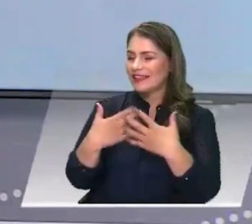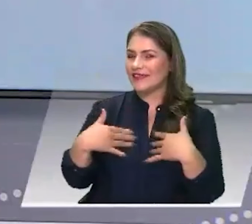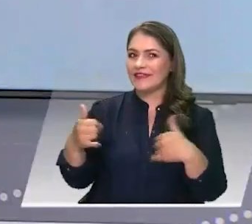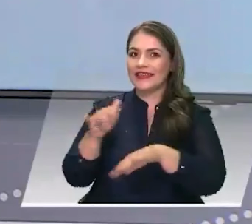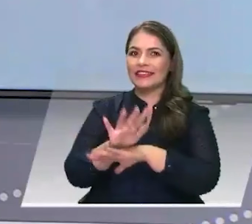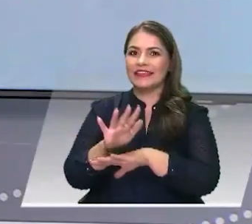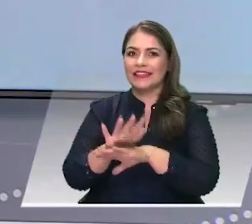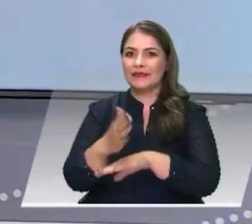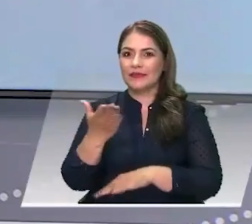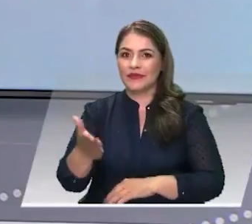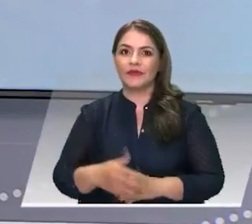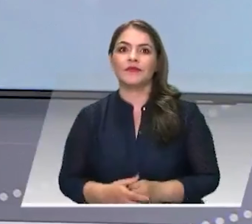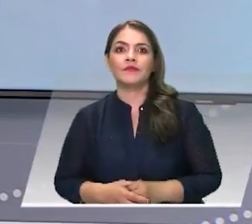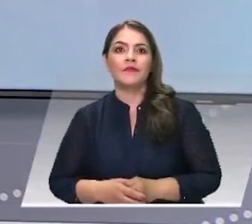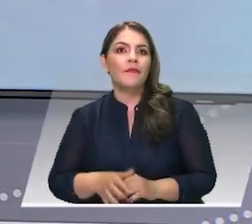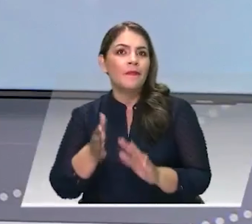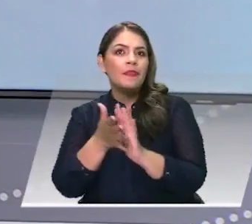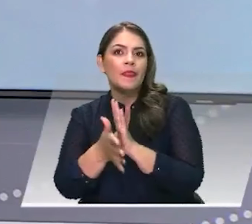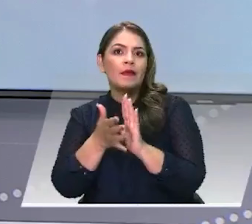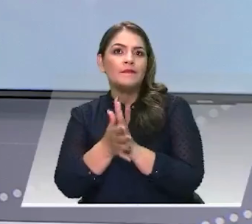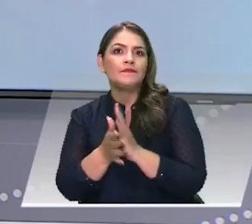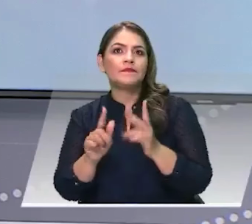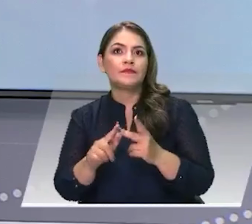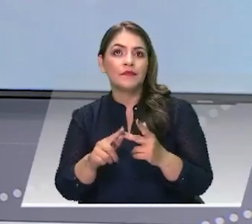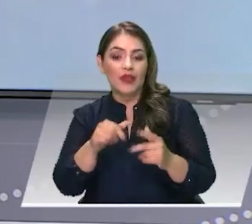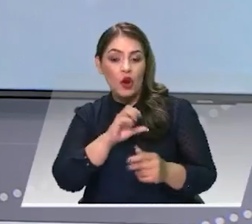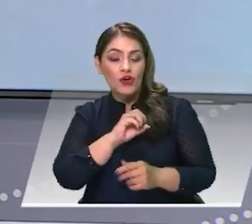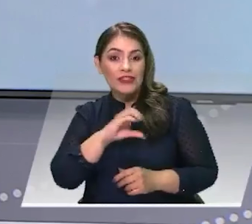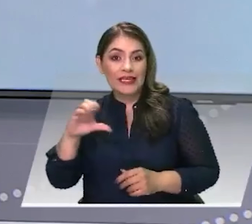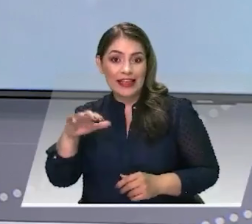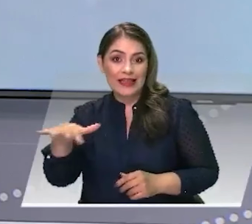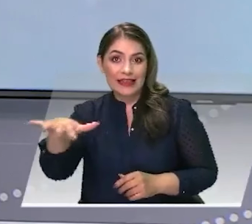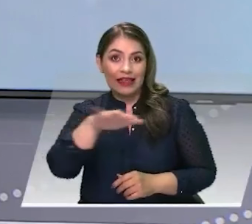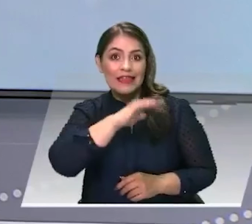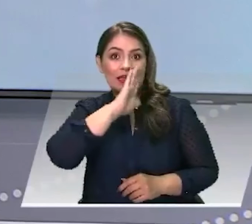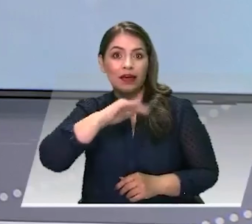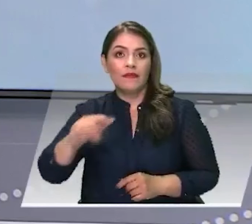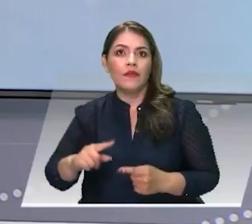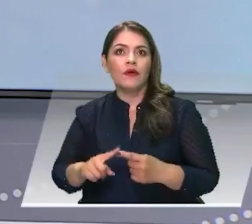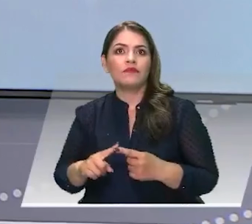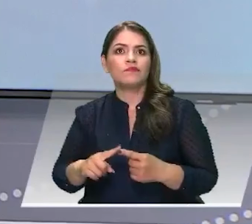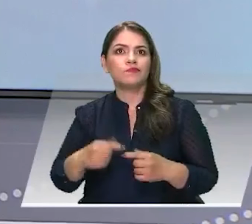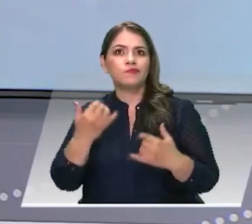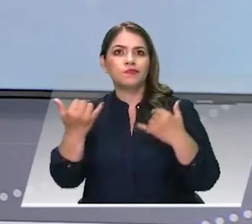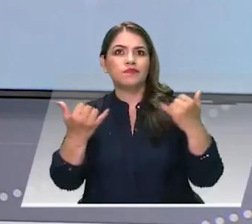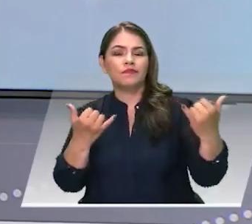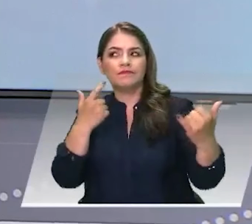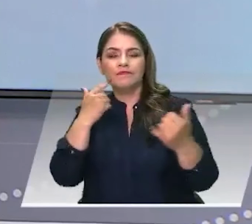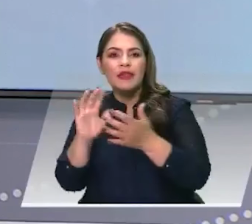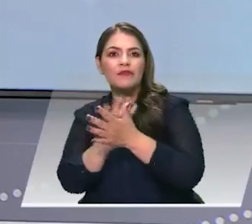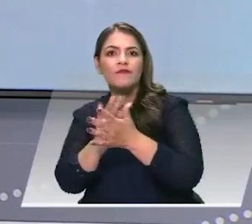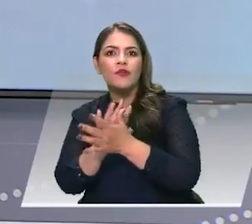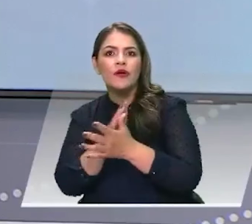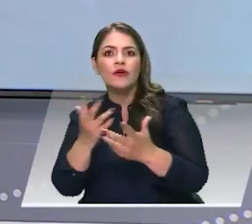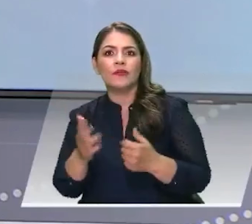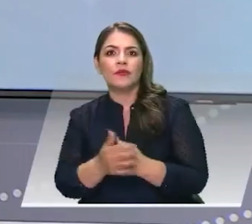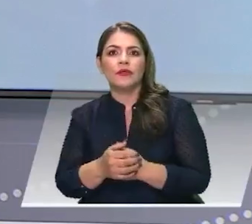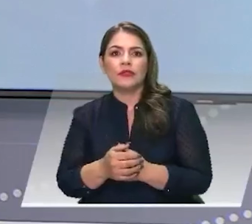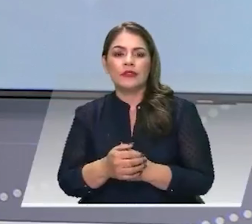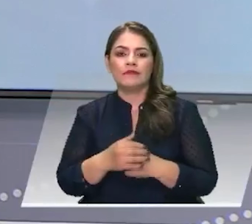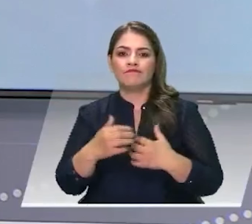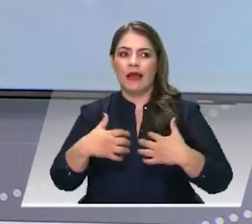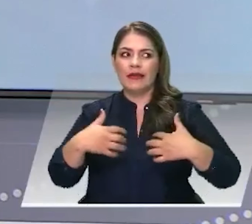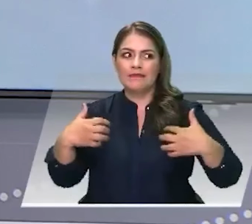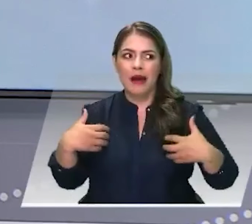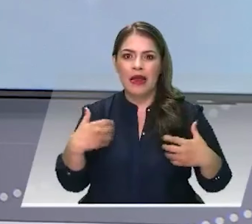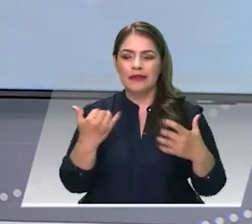con operativos conjuntos en el occidente de Antioquia las autoridades ambientales buscan contrarrestar el tráfico de fauna y flora Silvestre Durante este